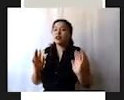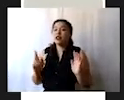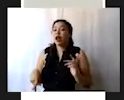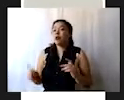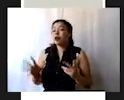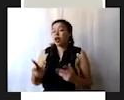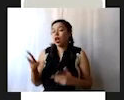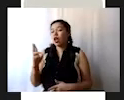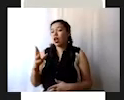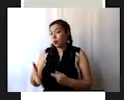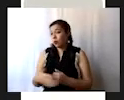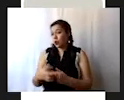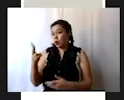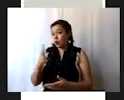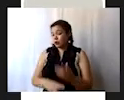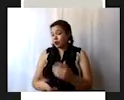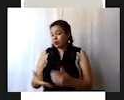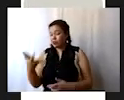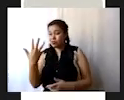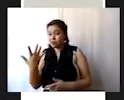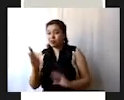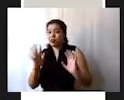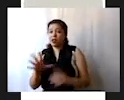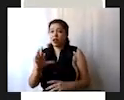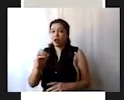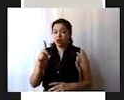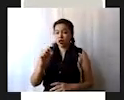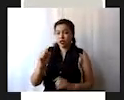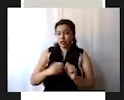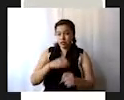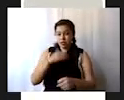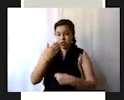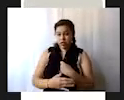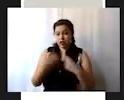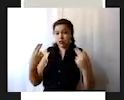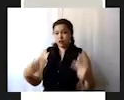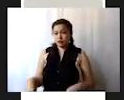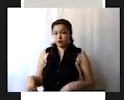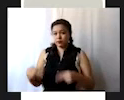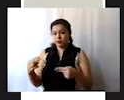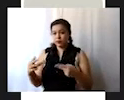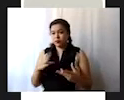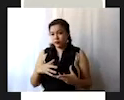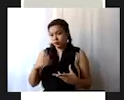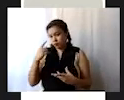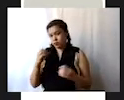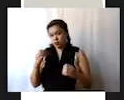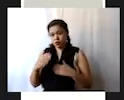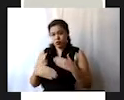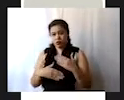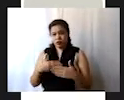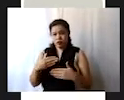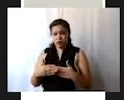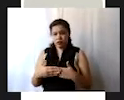el 2050, una vez que los ODS se nos terminen, las negociaciones que hayan o los procesos de alineación que